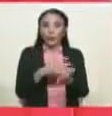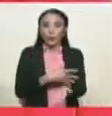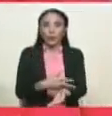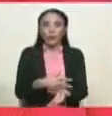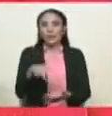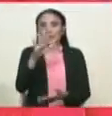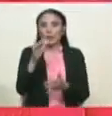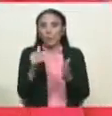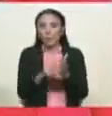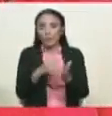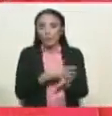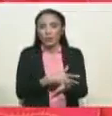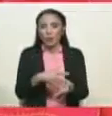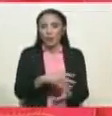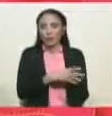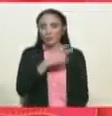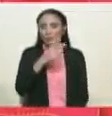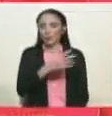5.000 millones, dice Marcos Torres.